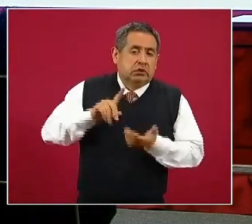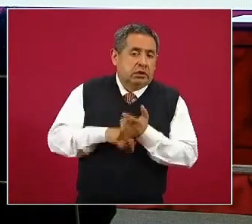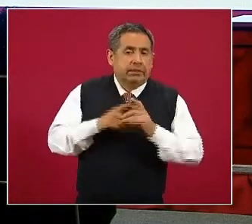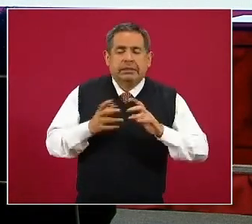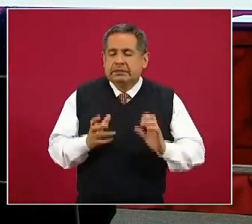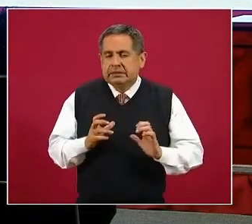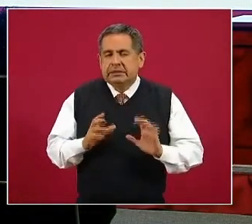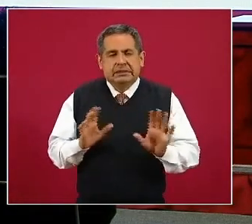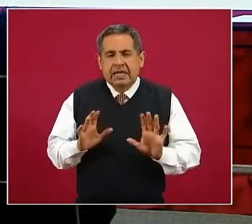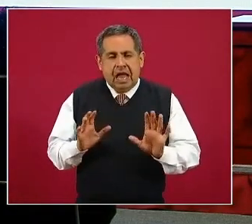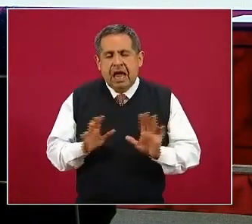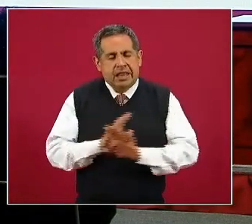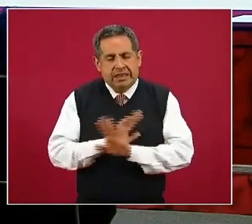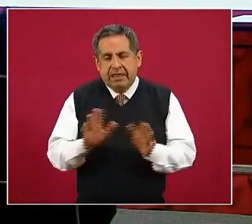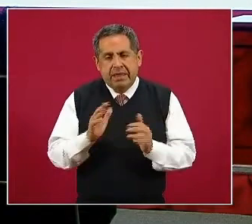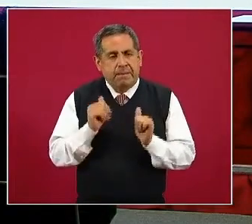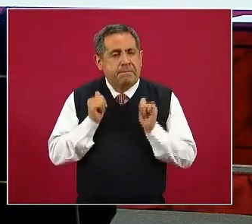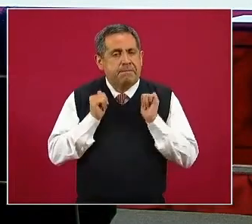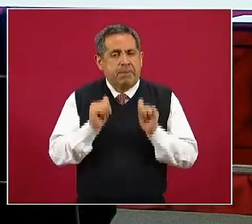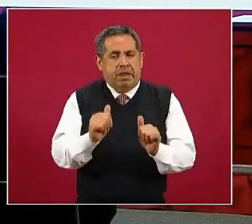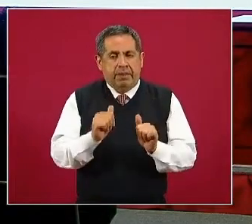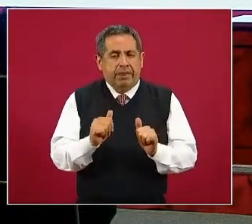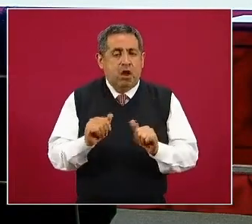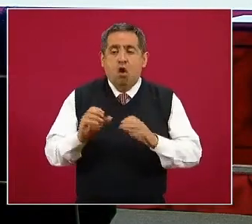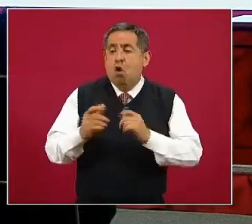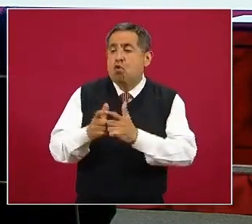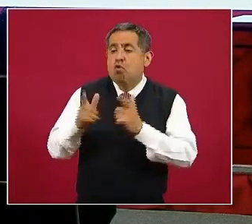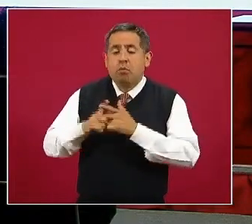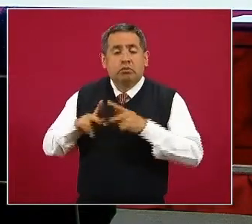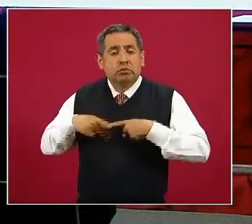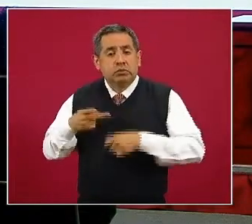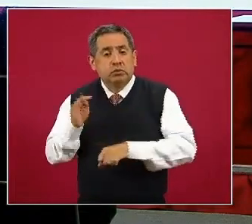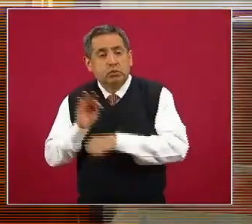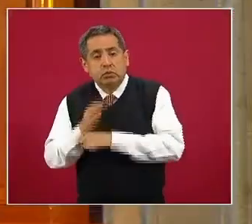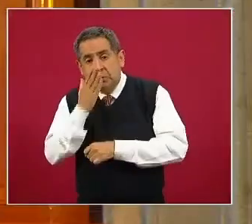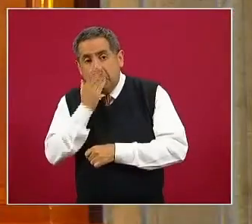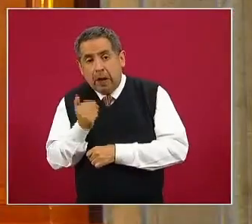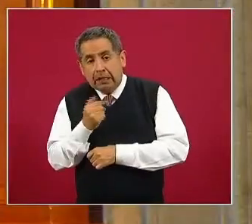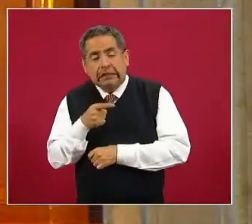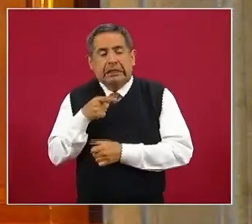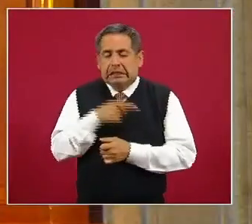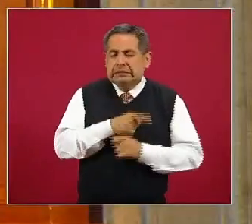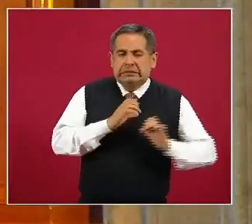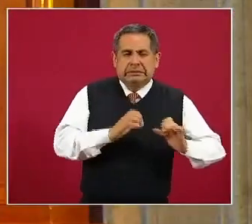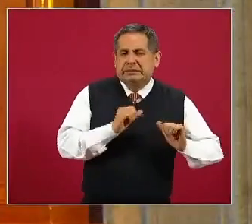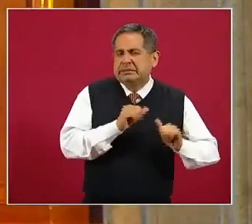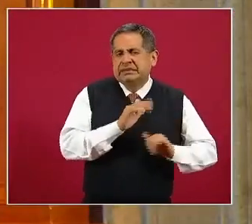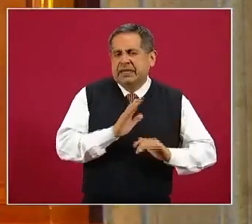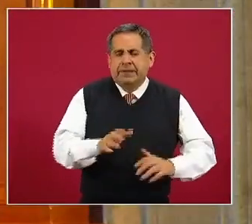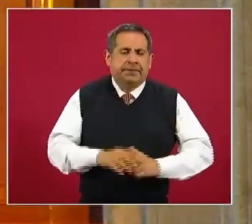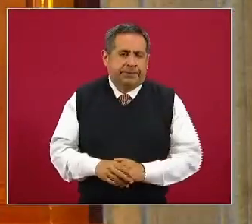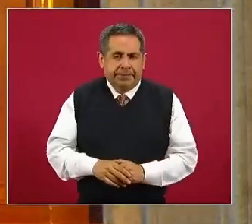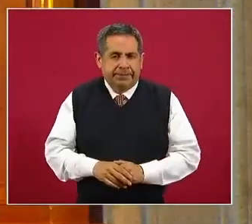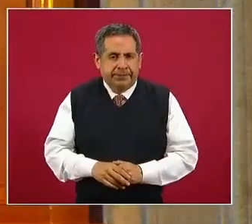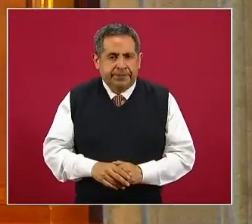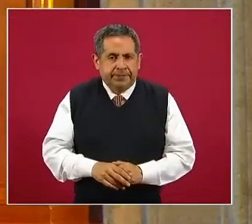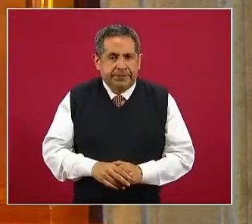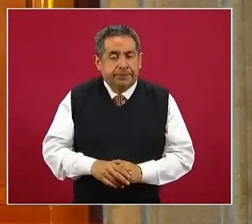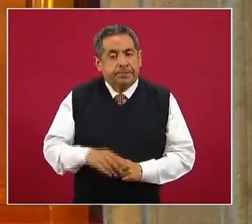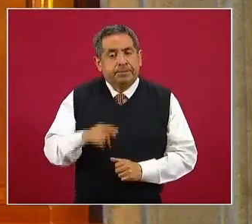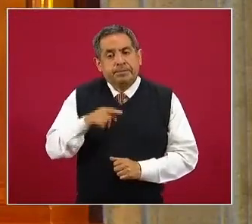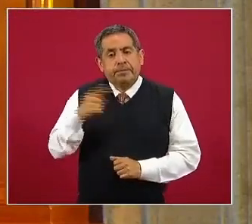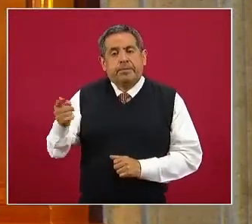rebaño a las personas o grupos vulnerables que todavía no han enfermado. Veamos finalmente la